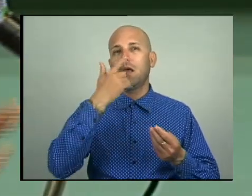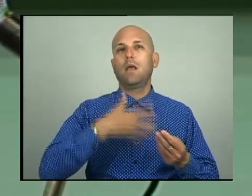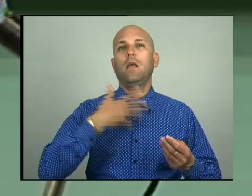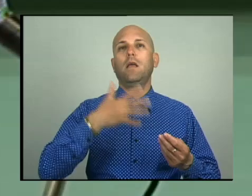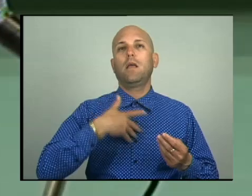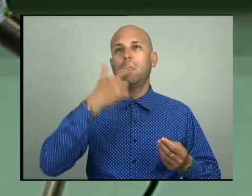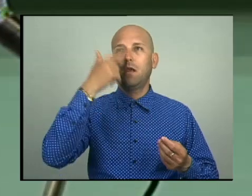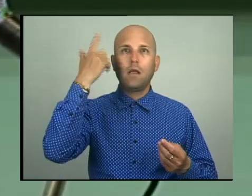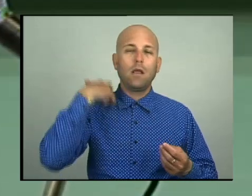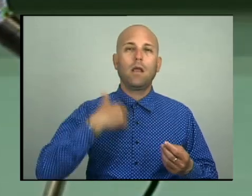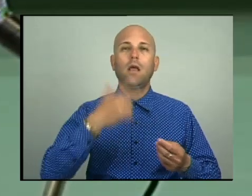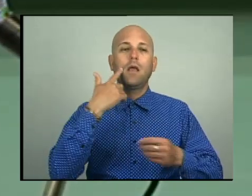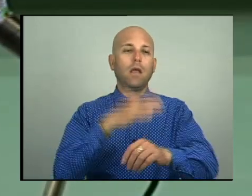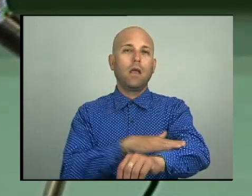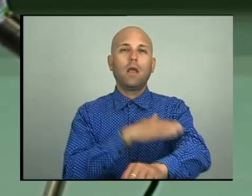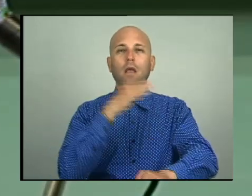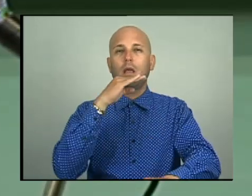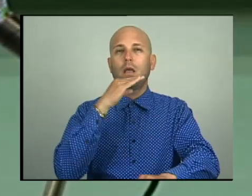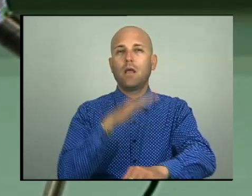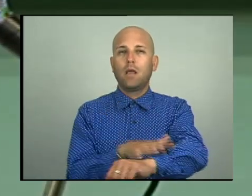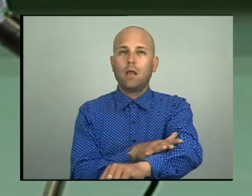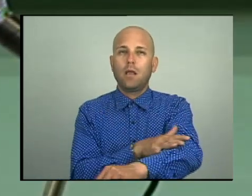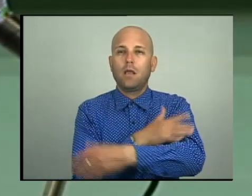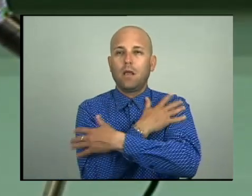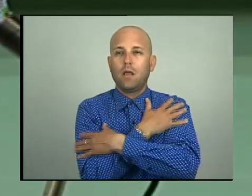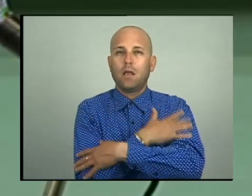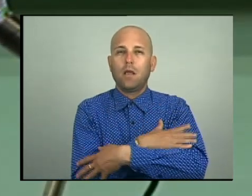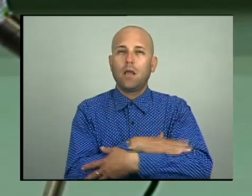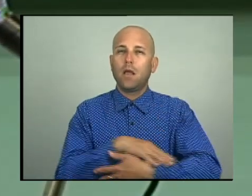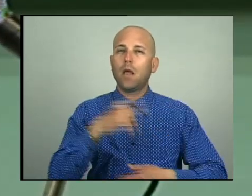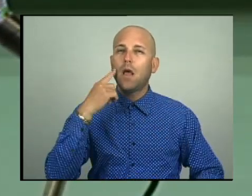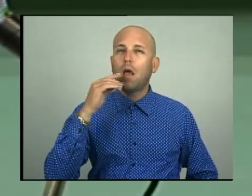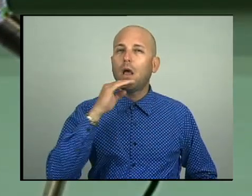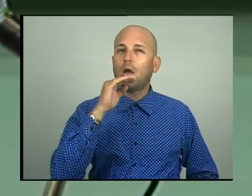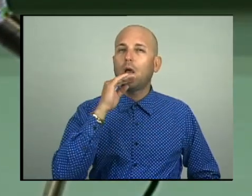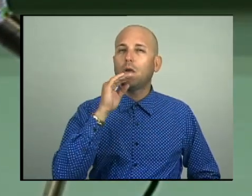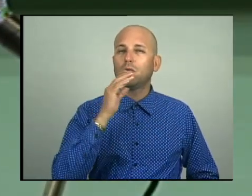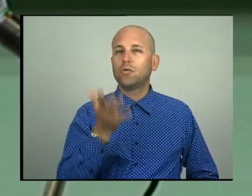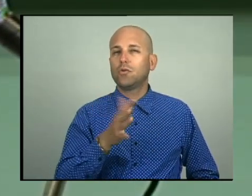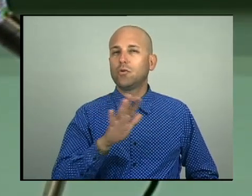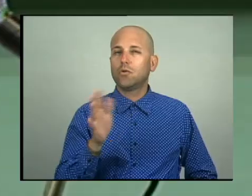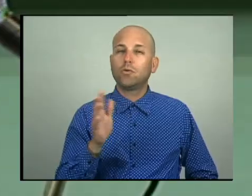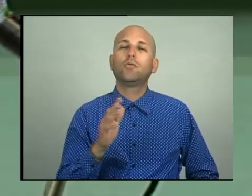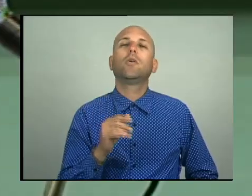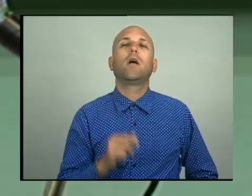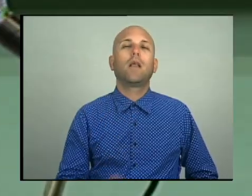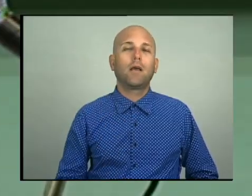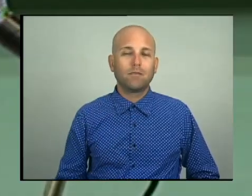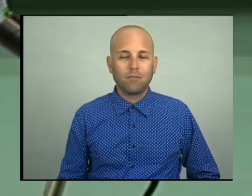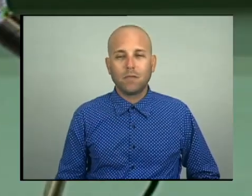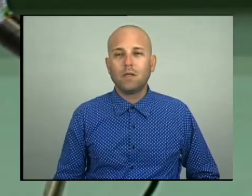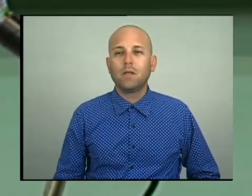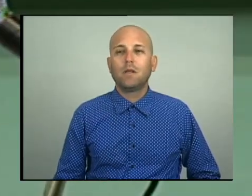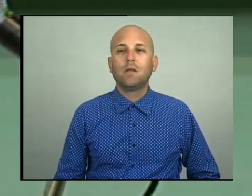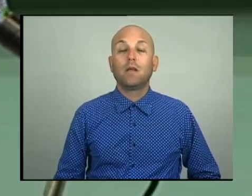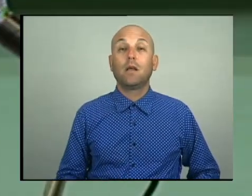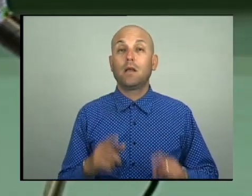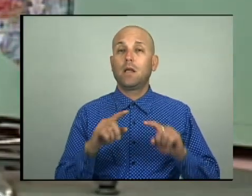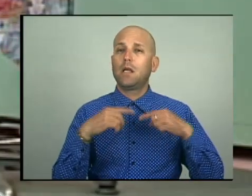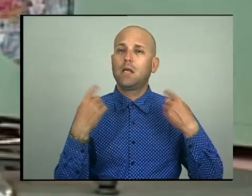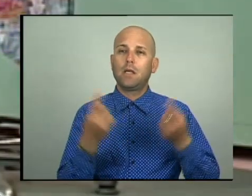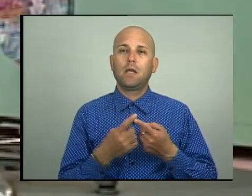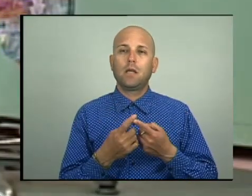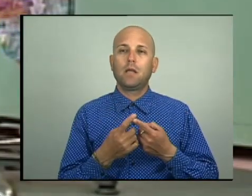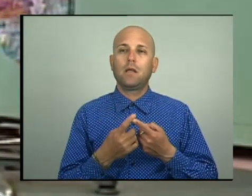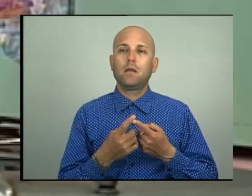signo primordial es el cambio de coloración azulada de la piel. Que dijo que era en general. Vuelvo a